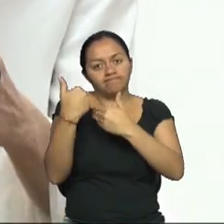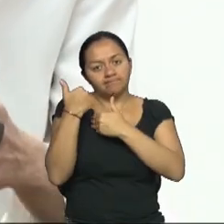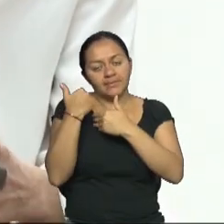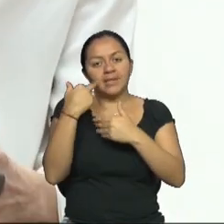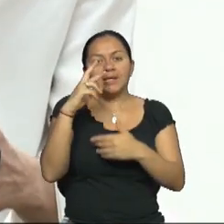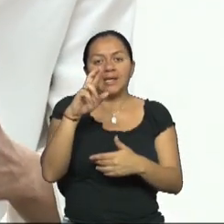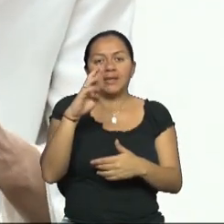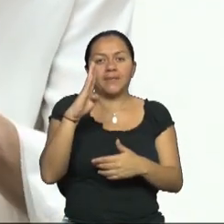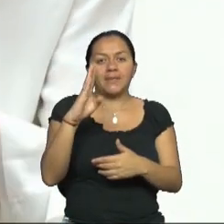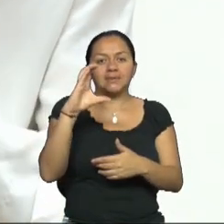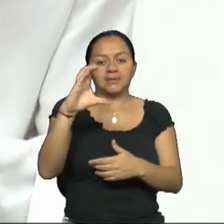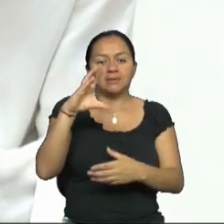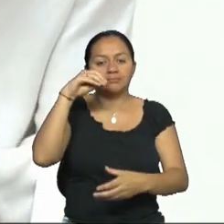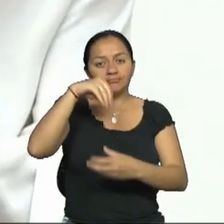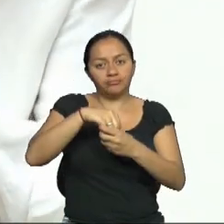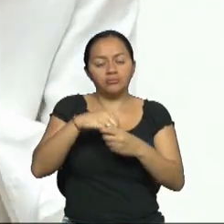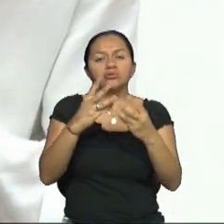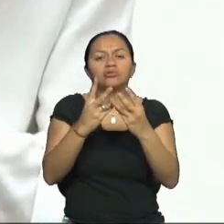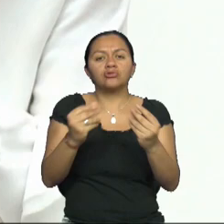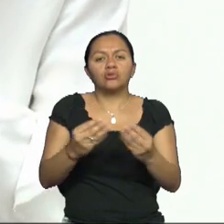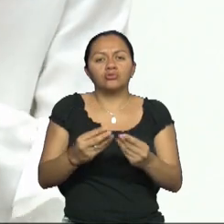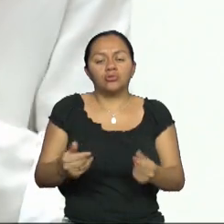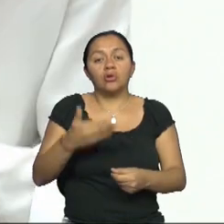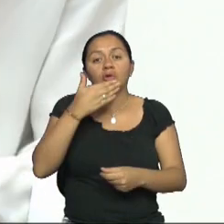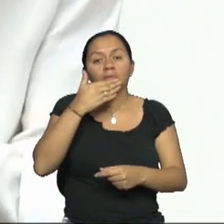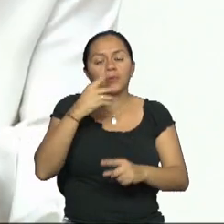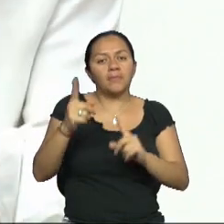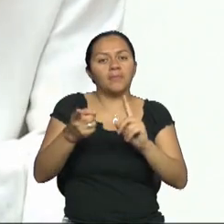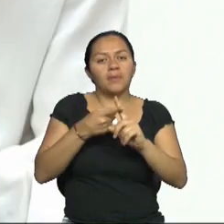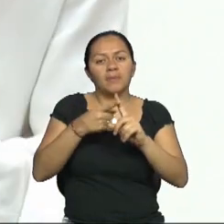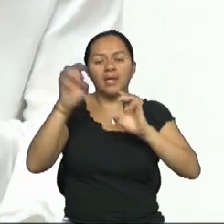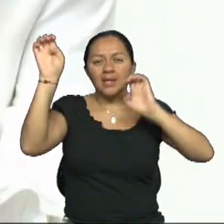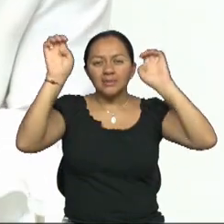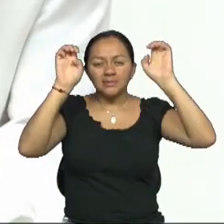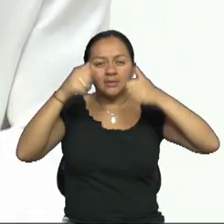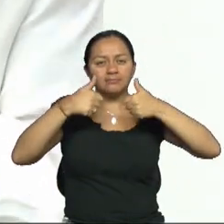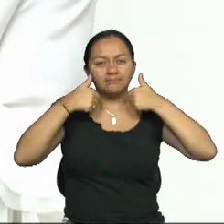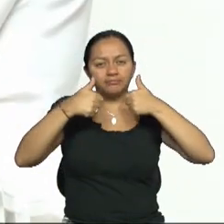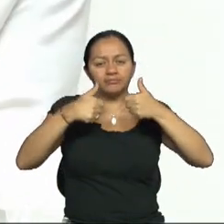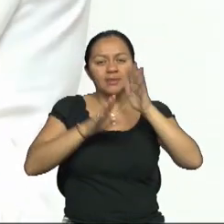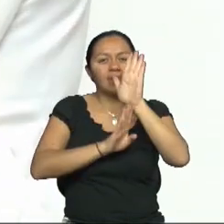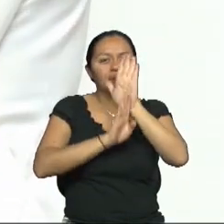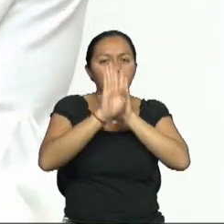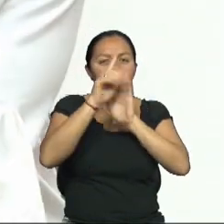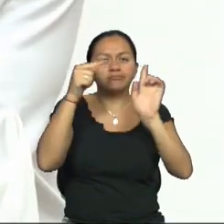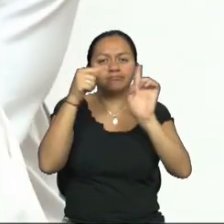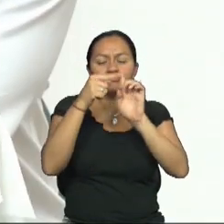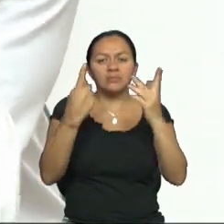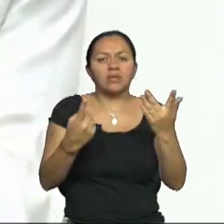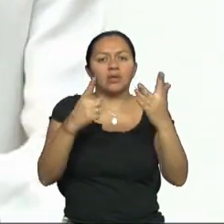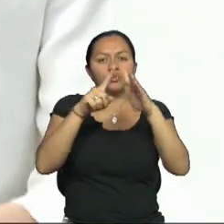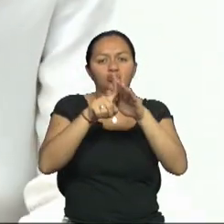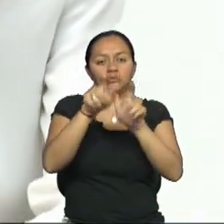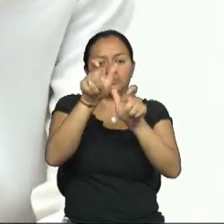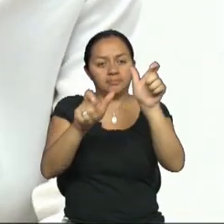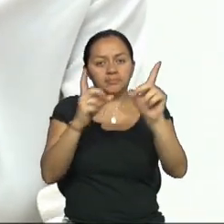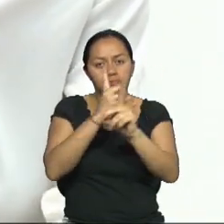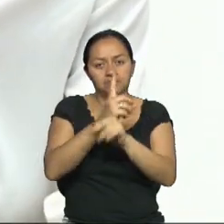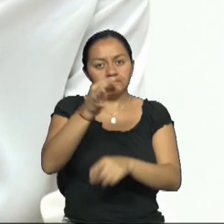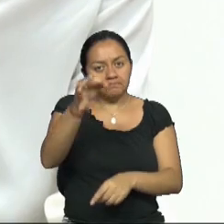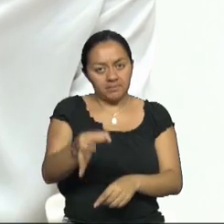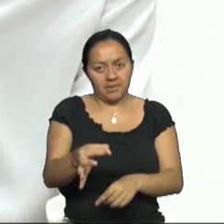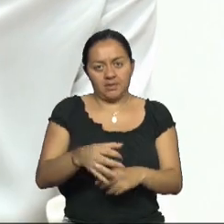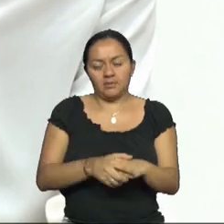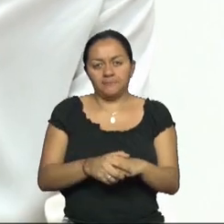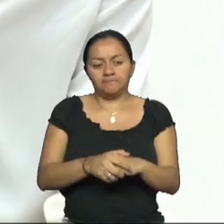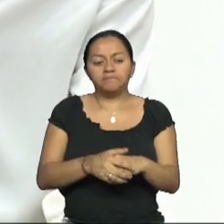rehabilitación basada en la comunidad como una estrategia de desarrollo inclusivo para personas con discapacidad. O